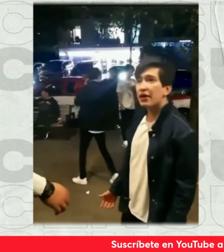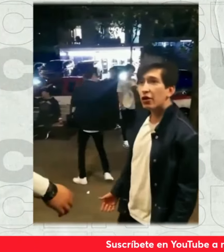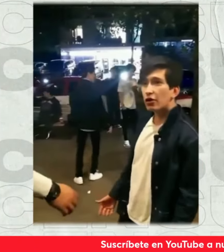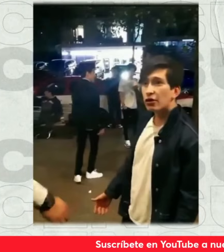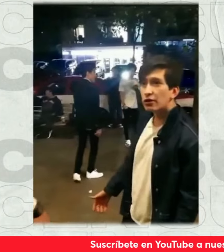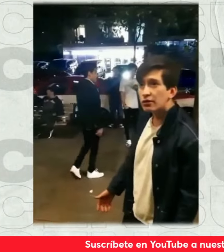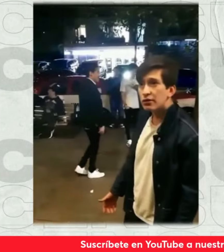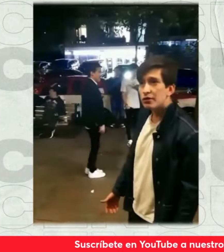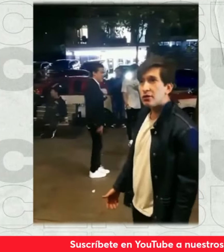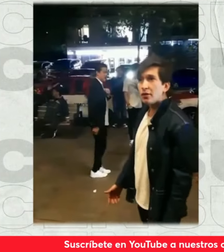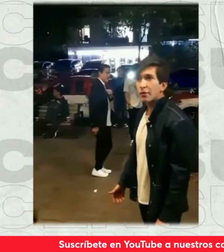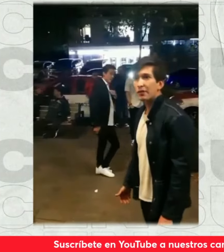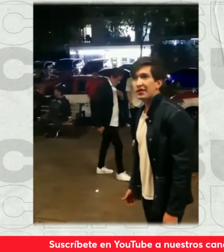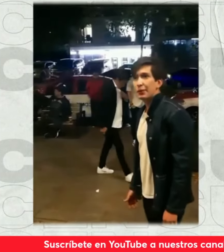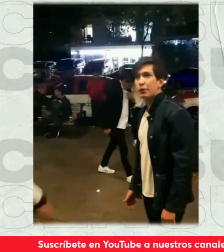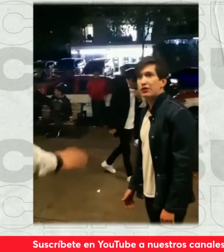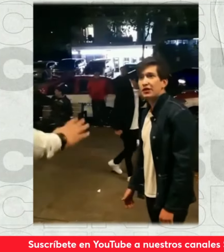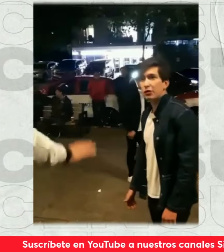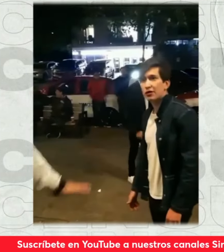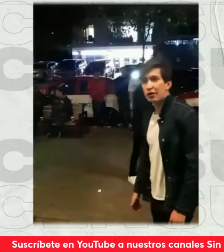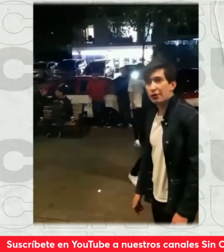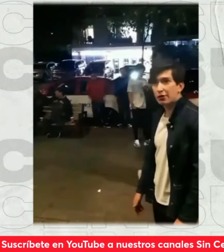¿Por qué pendejo?